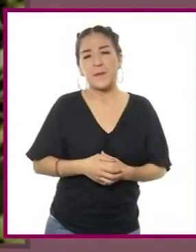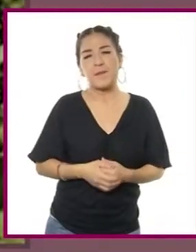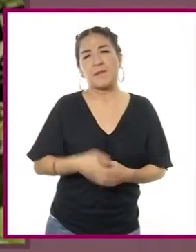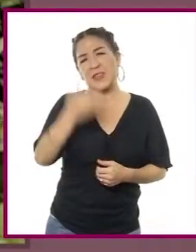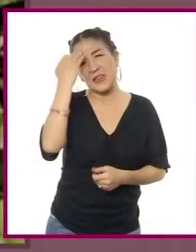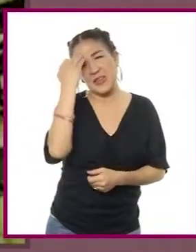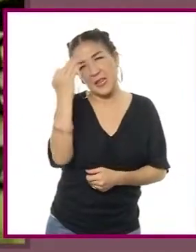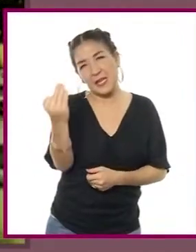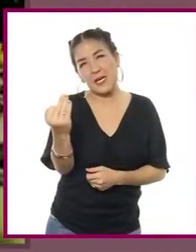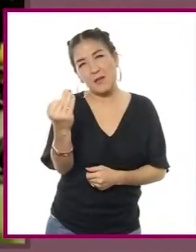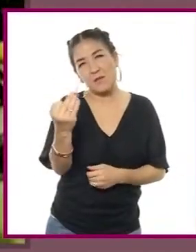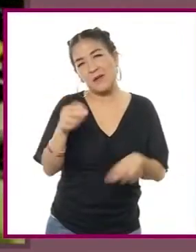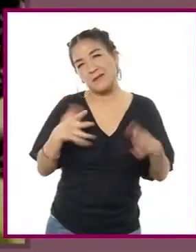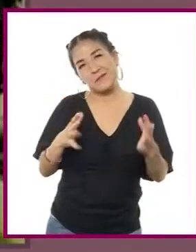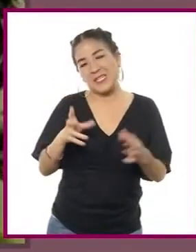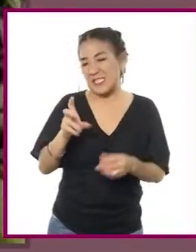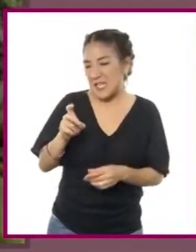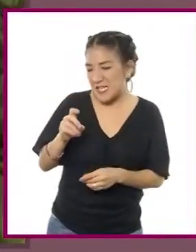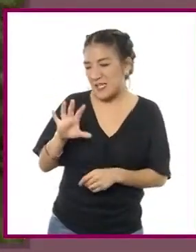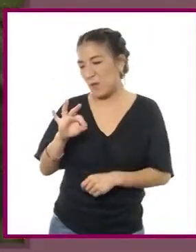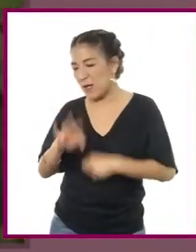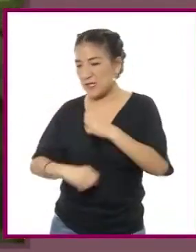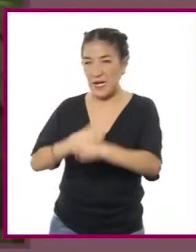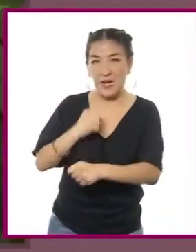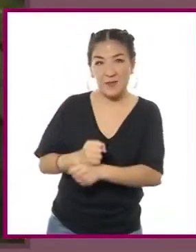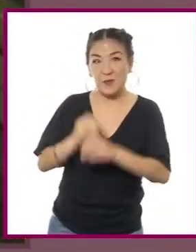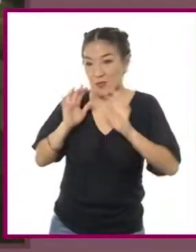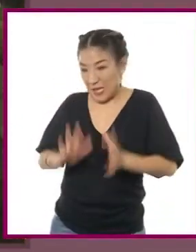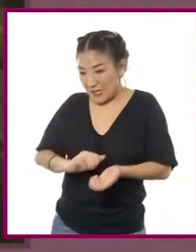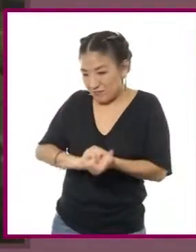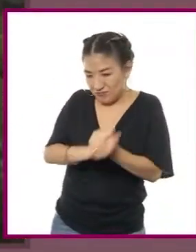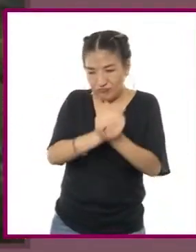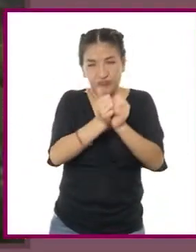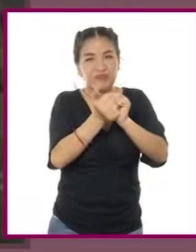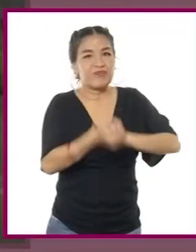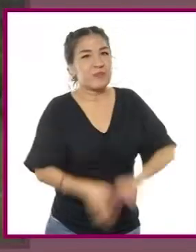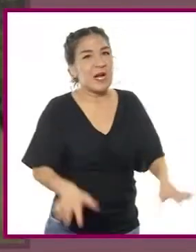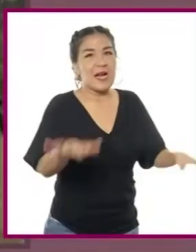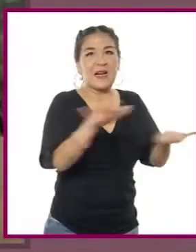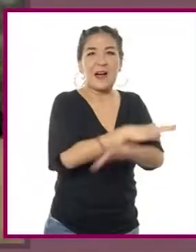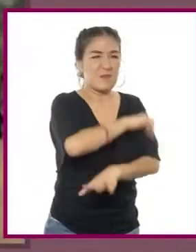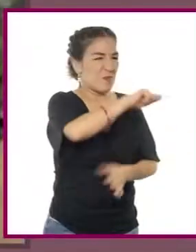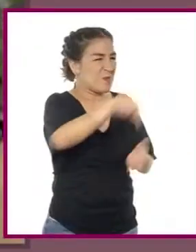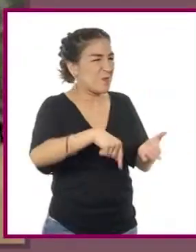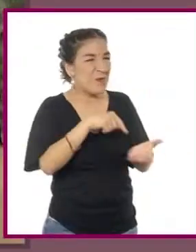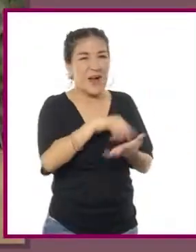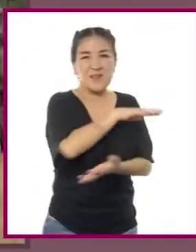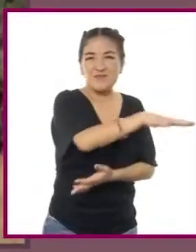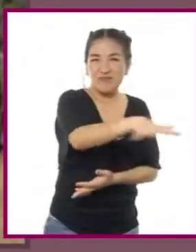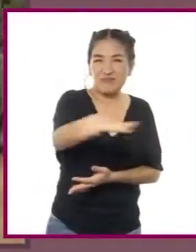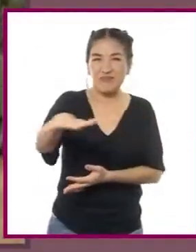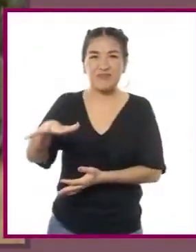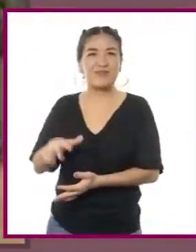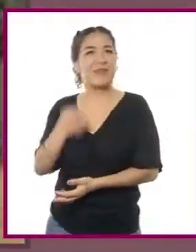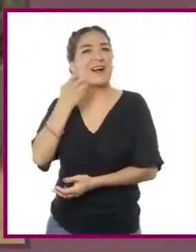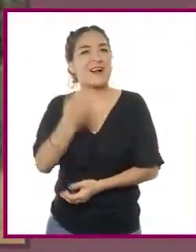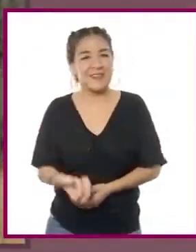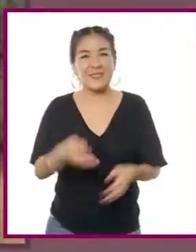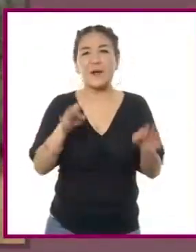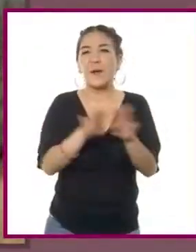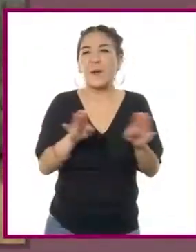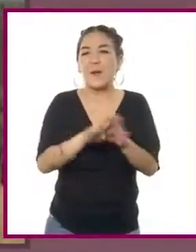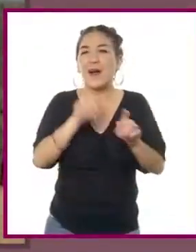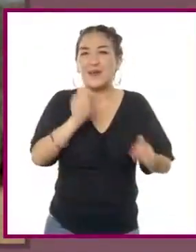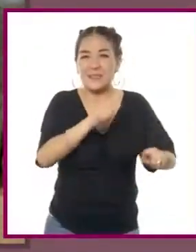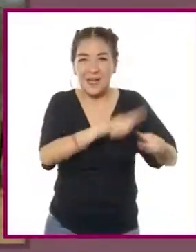unos 30 o 40 años hay un cambio muy radical en el paisaje, de tal modo que el conjunto